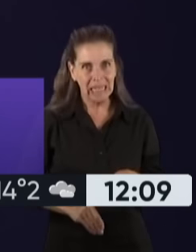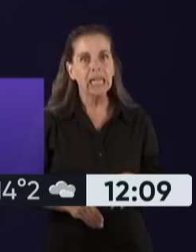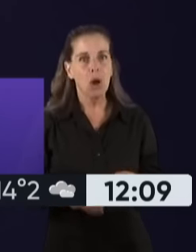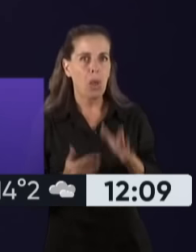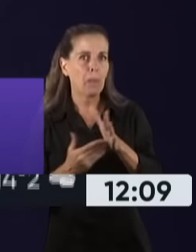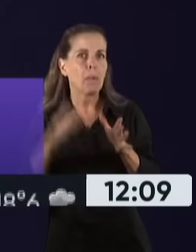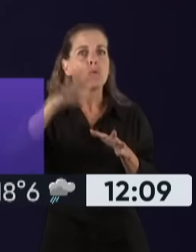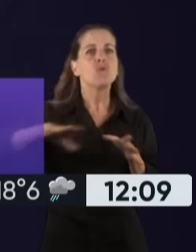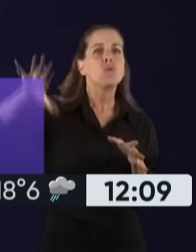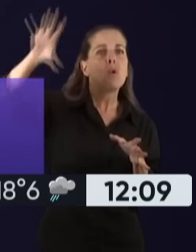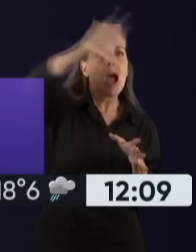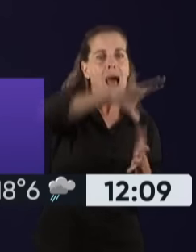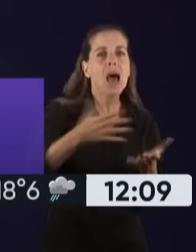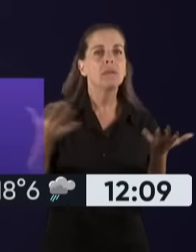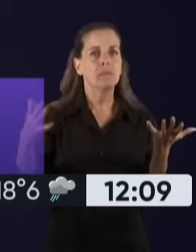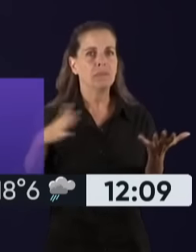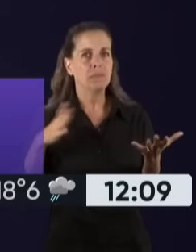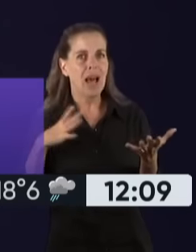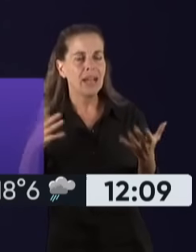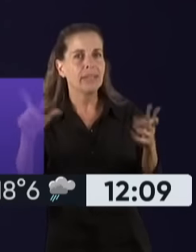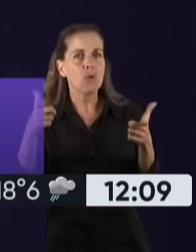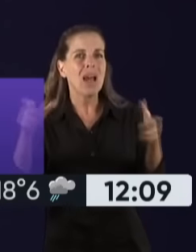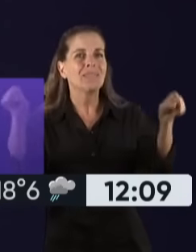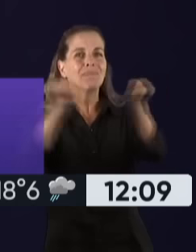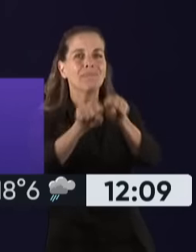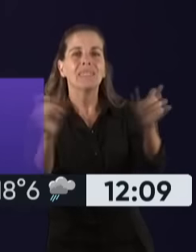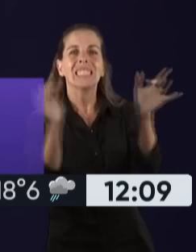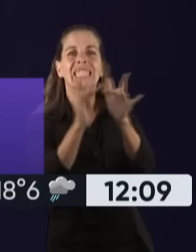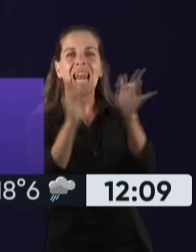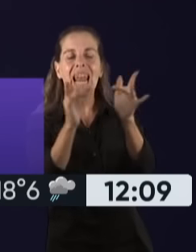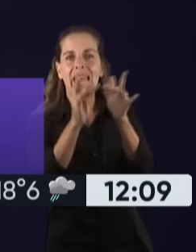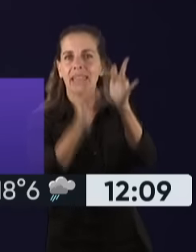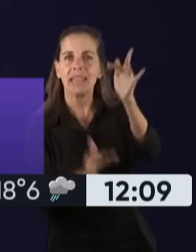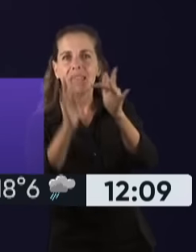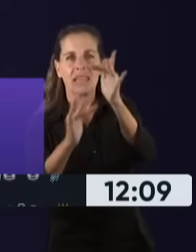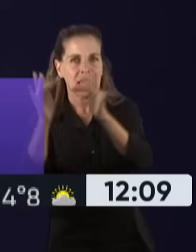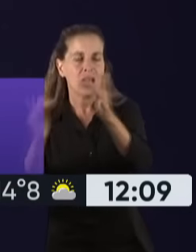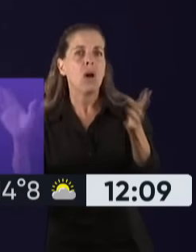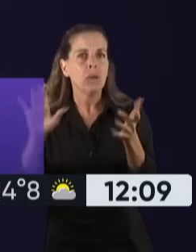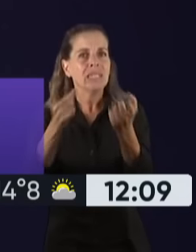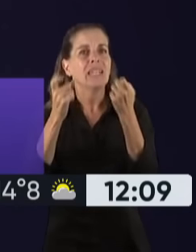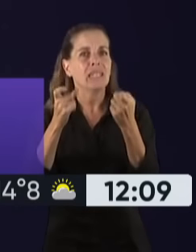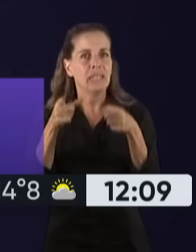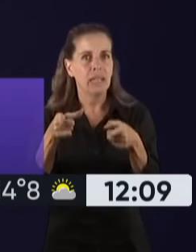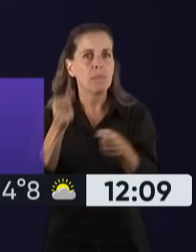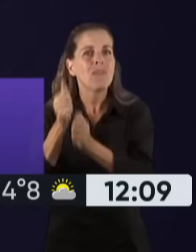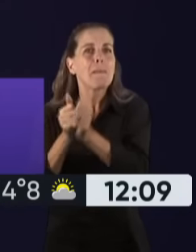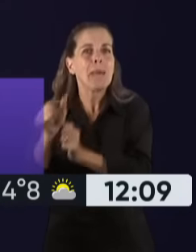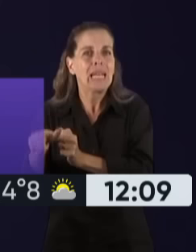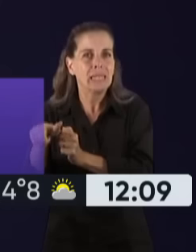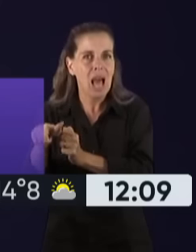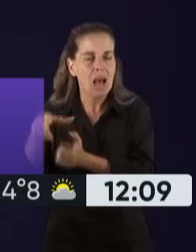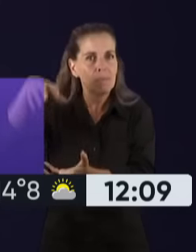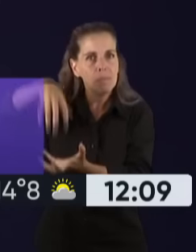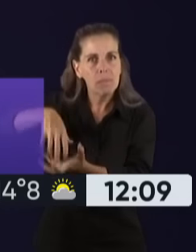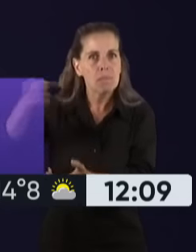geográficas claramente no tienen el acceso a internet que necesitan o que deben tener Así que